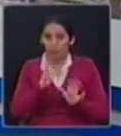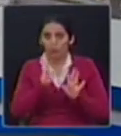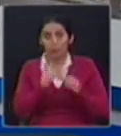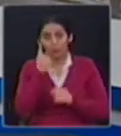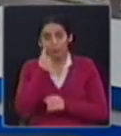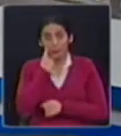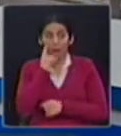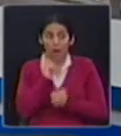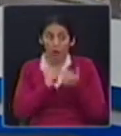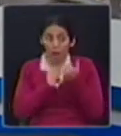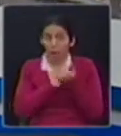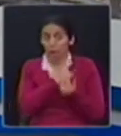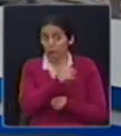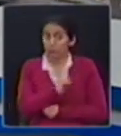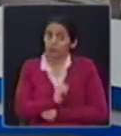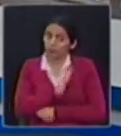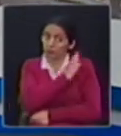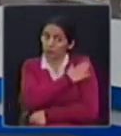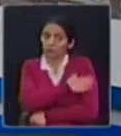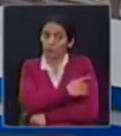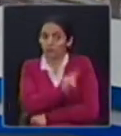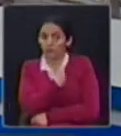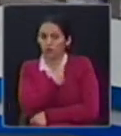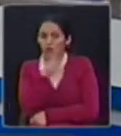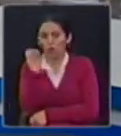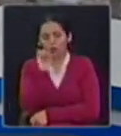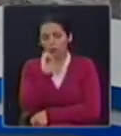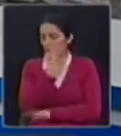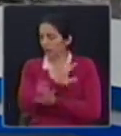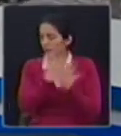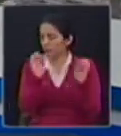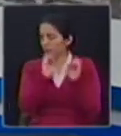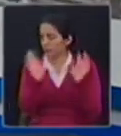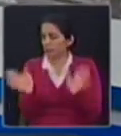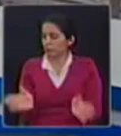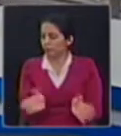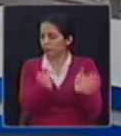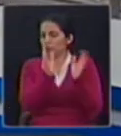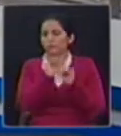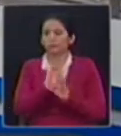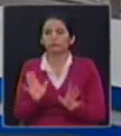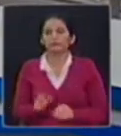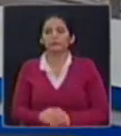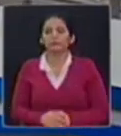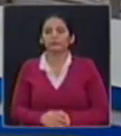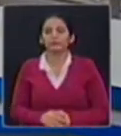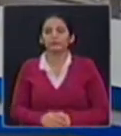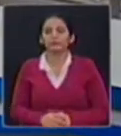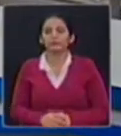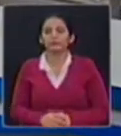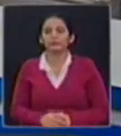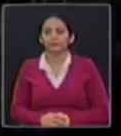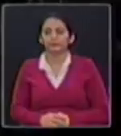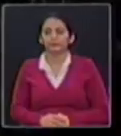algo a cambio, por ejemplo, ser parte del gobierno de Lasso en el caso de ganar en la segunda vuelta electoral.